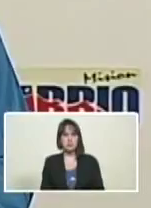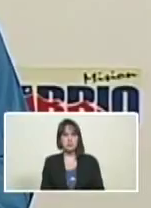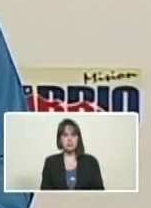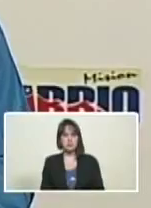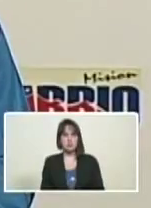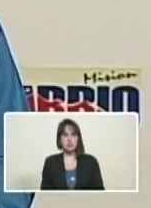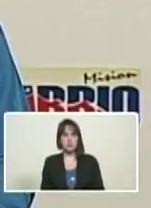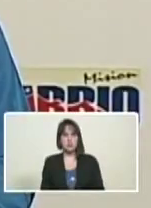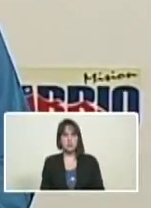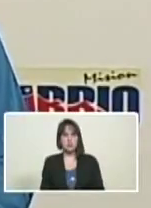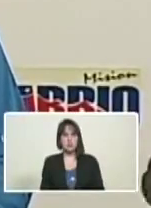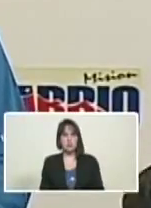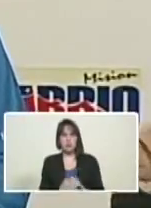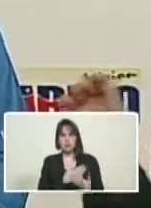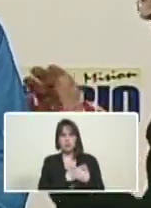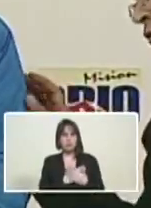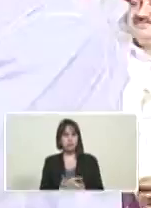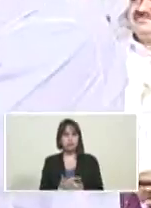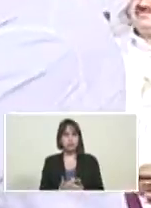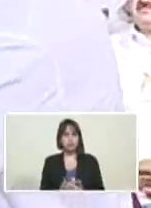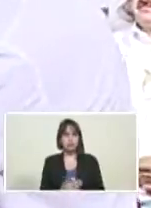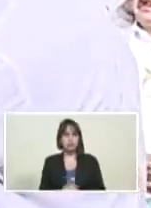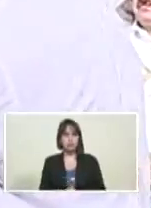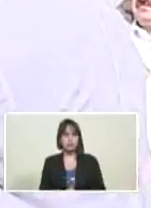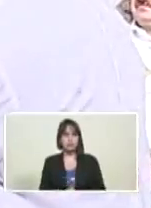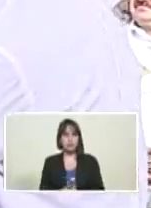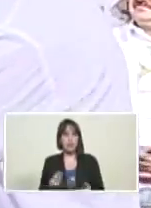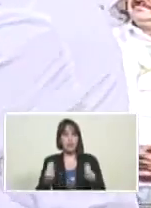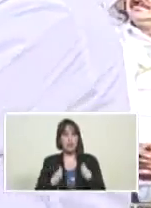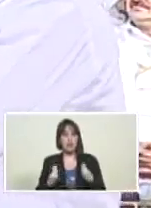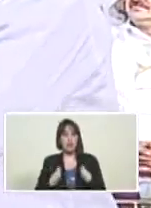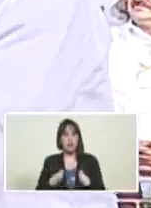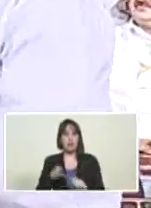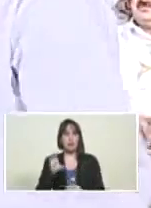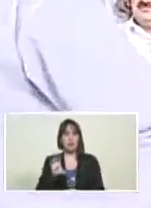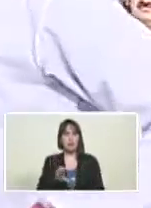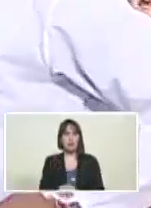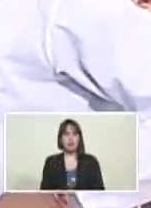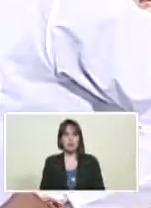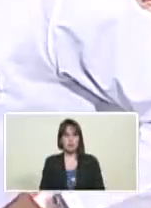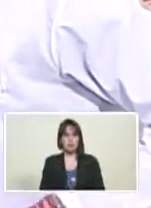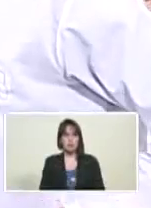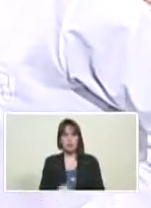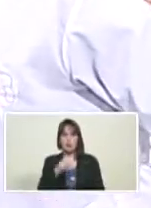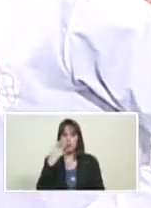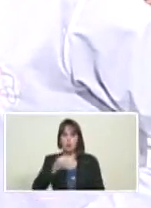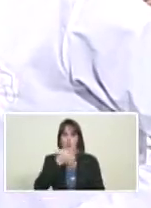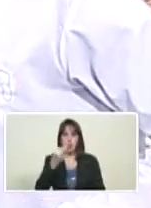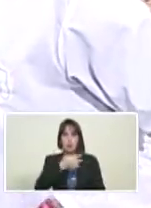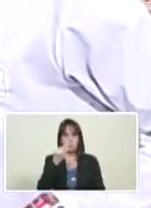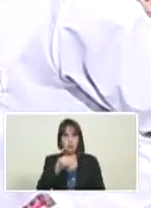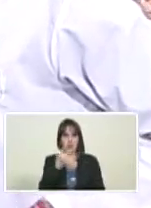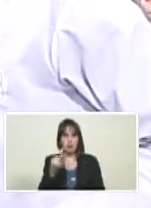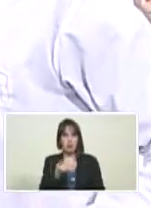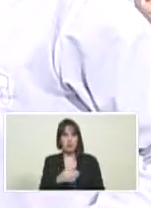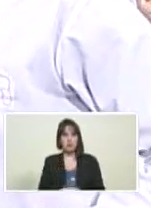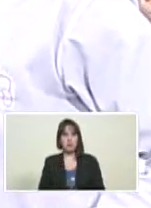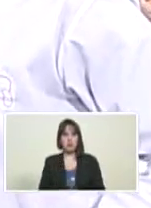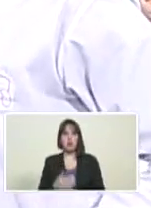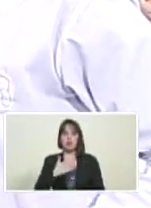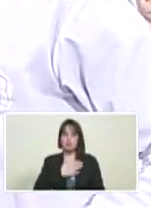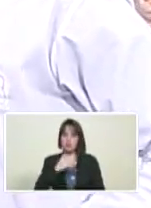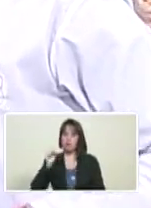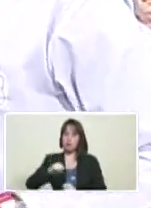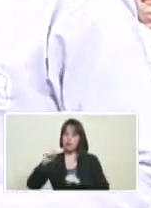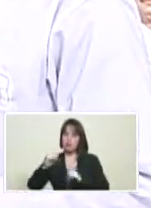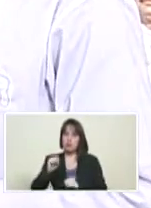Javier, adelante, por favor. José Javier. ¡Que viva la patria! Buenas tardes, señor presidente. Tú eres constituyente, además. Constituyente